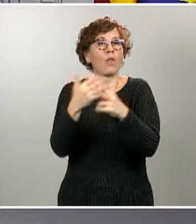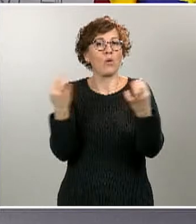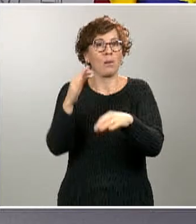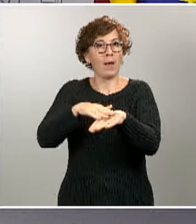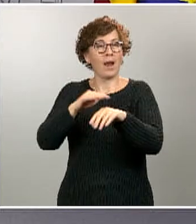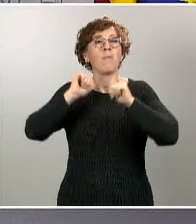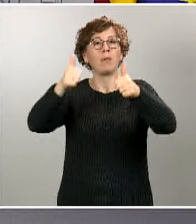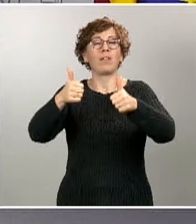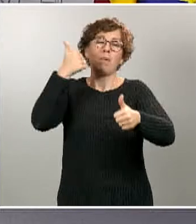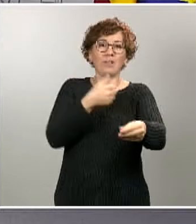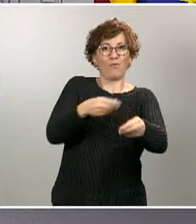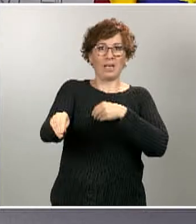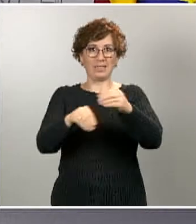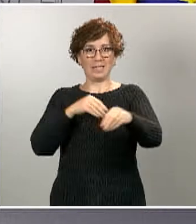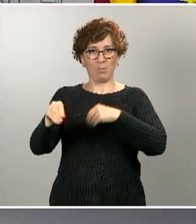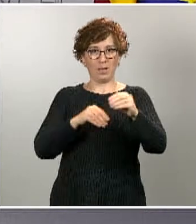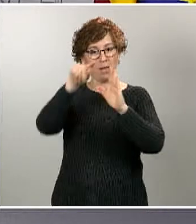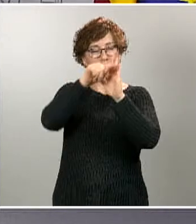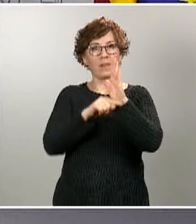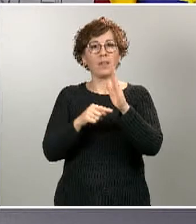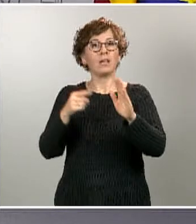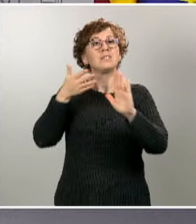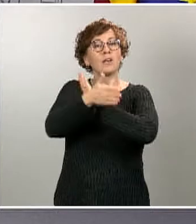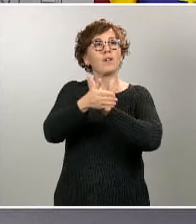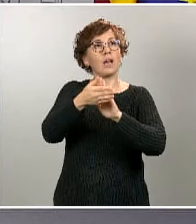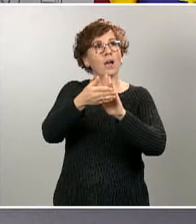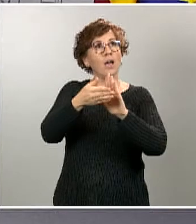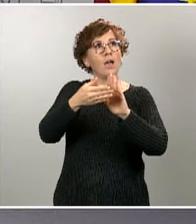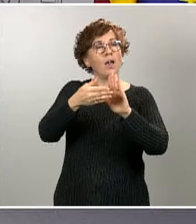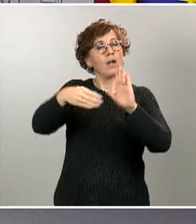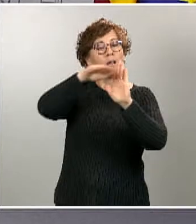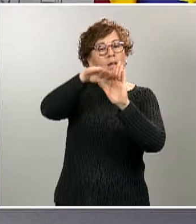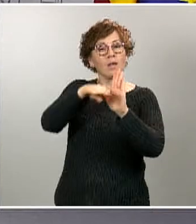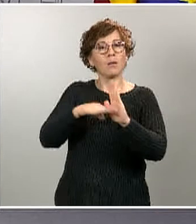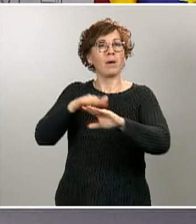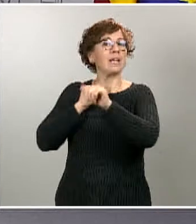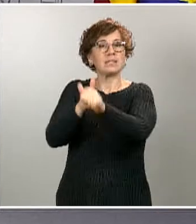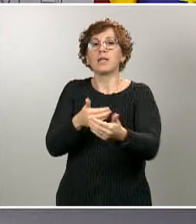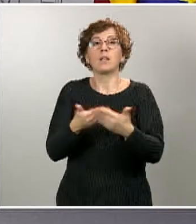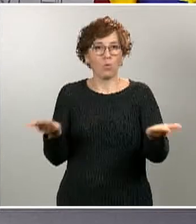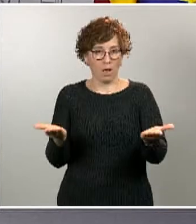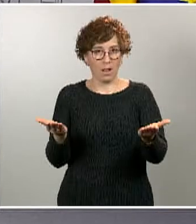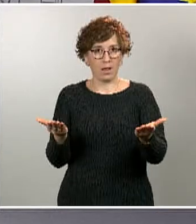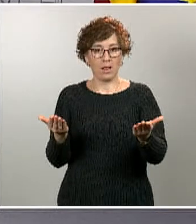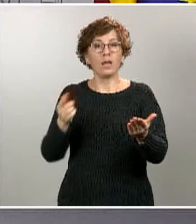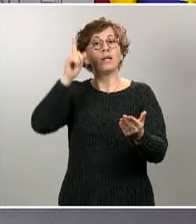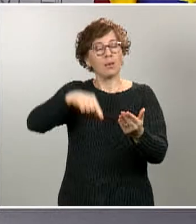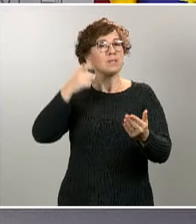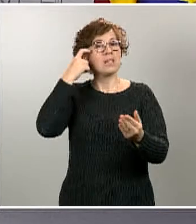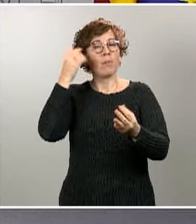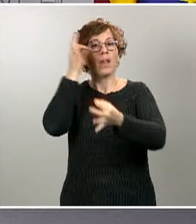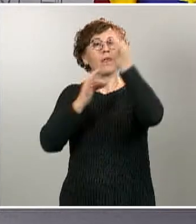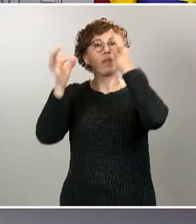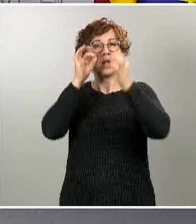está poniendo el Gobierno? Y preguntarle también si tiene ya los datos de las comunidades autónomas con el número de muertos en las residencias